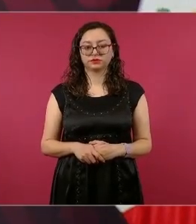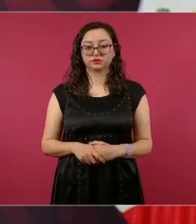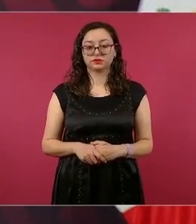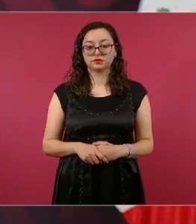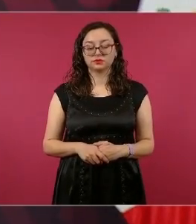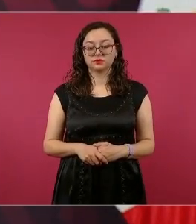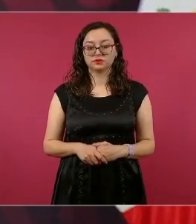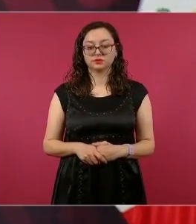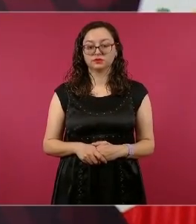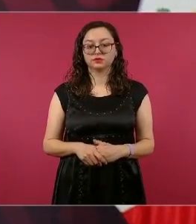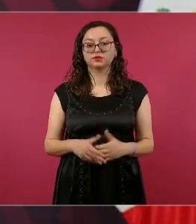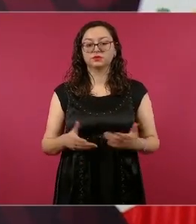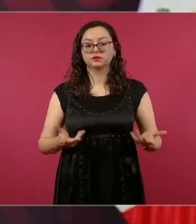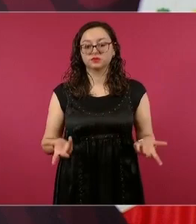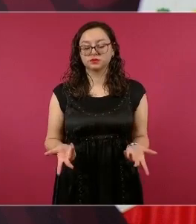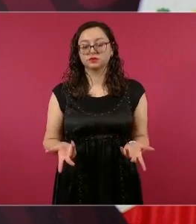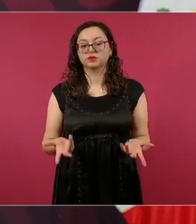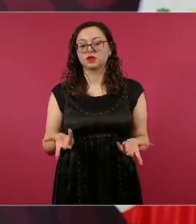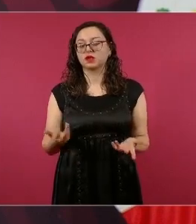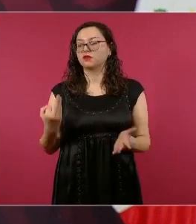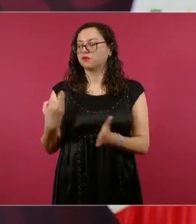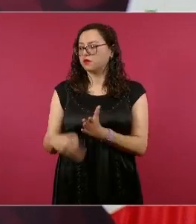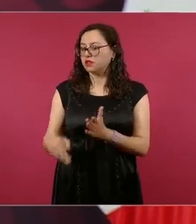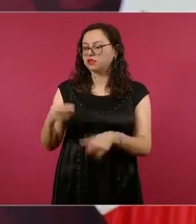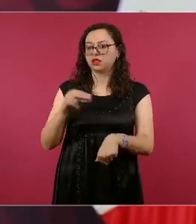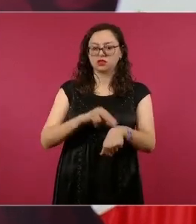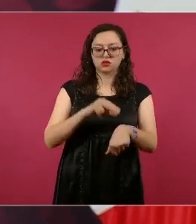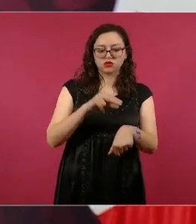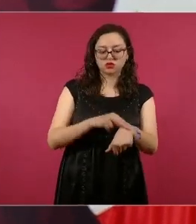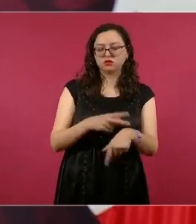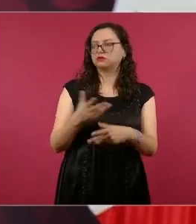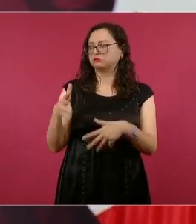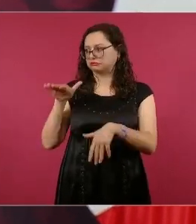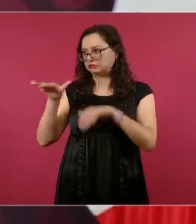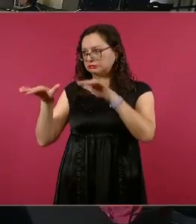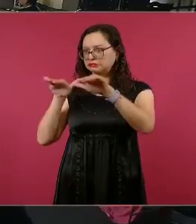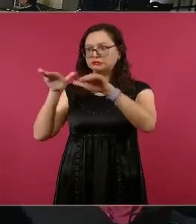reunir los médicos, que no falten los medicamentos,